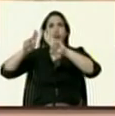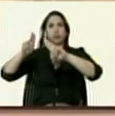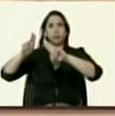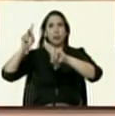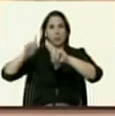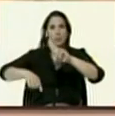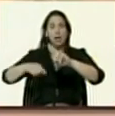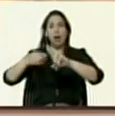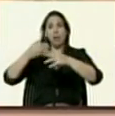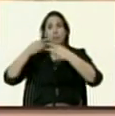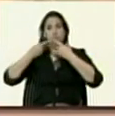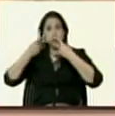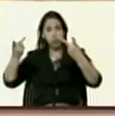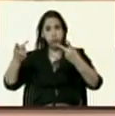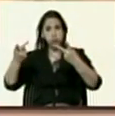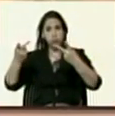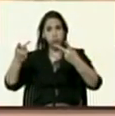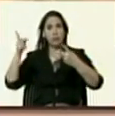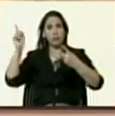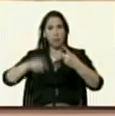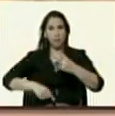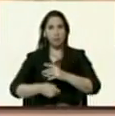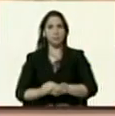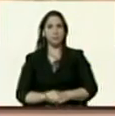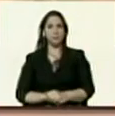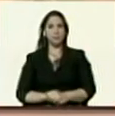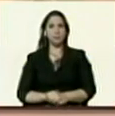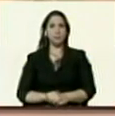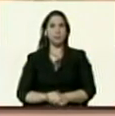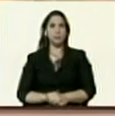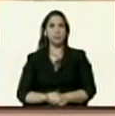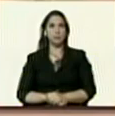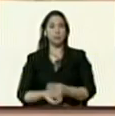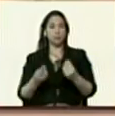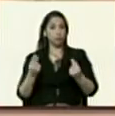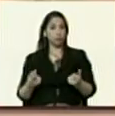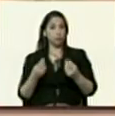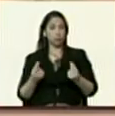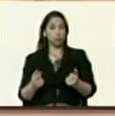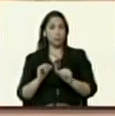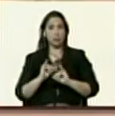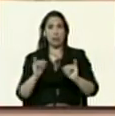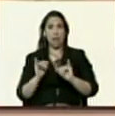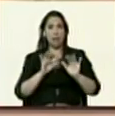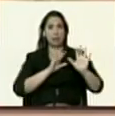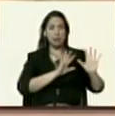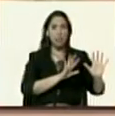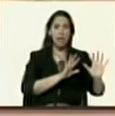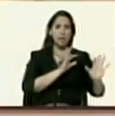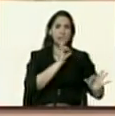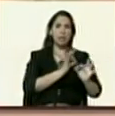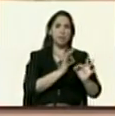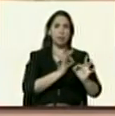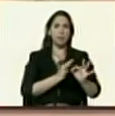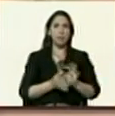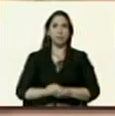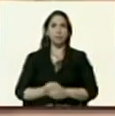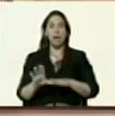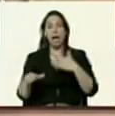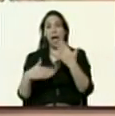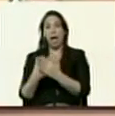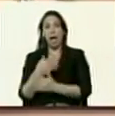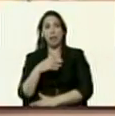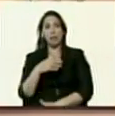ante la opinión pública, pero además activamos desde el 10 de septiembre hasta